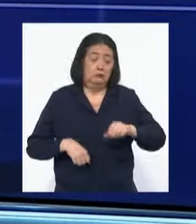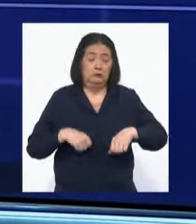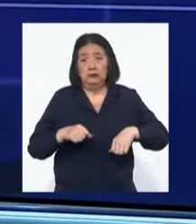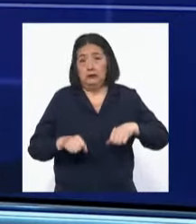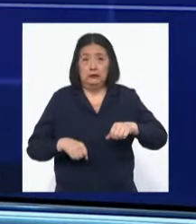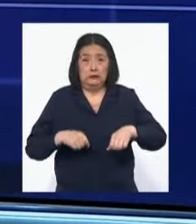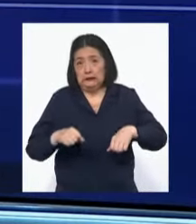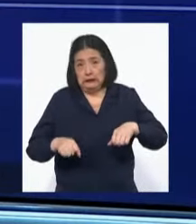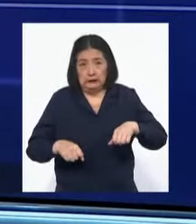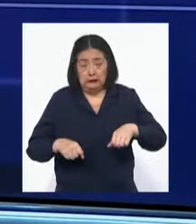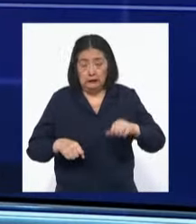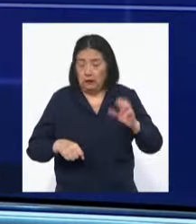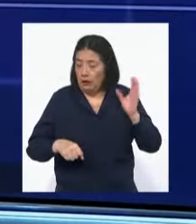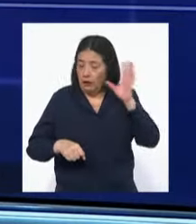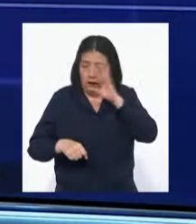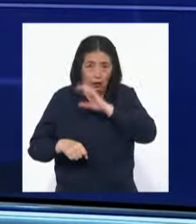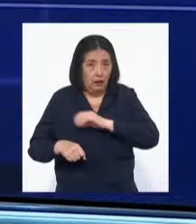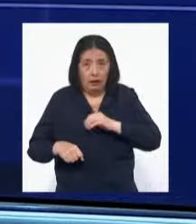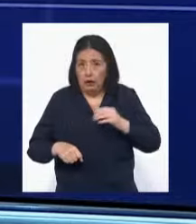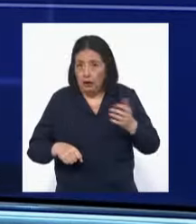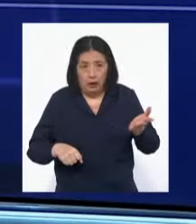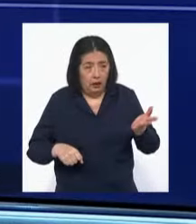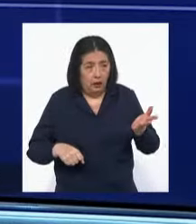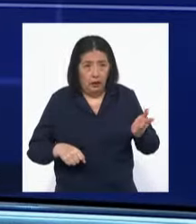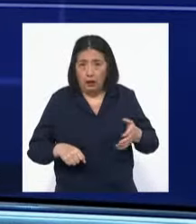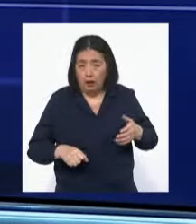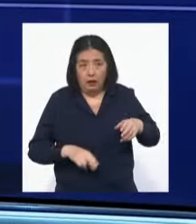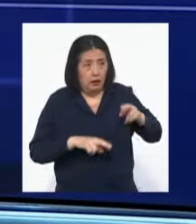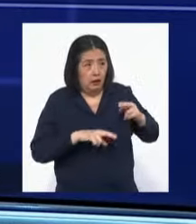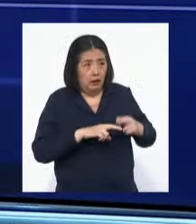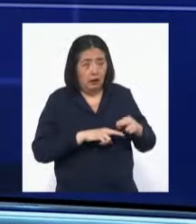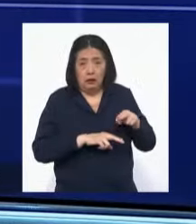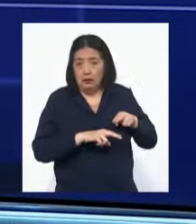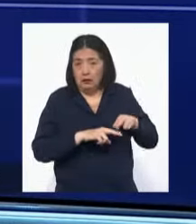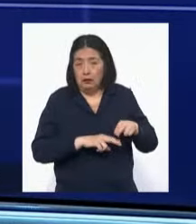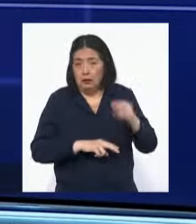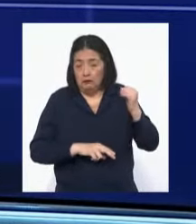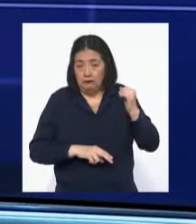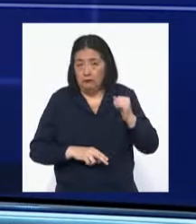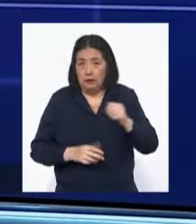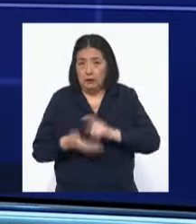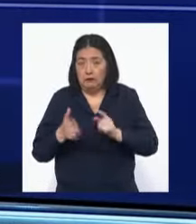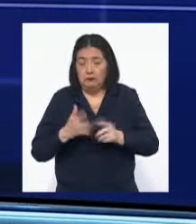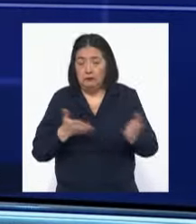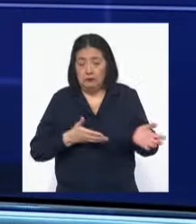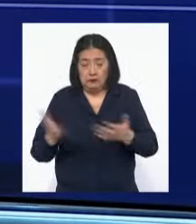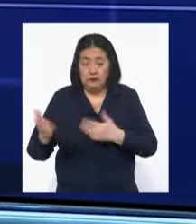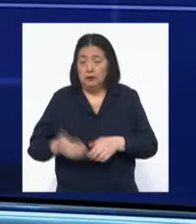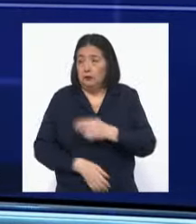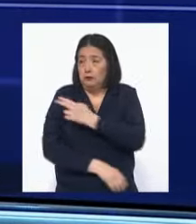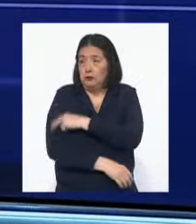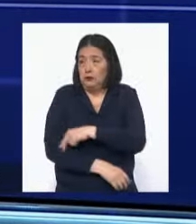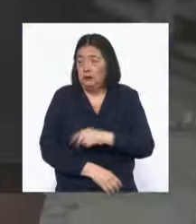y aparentemente no se habría percatado de la presencia del ferrocarril. Fue trasladado al hospital de